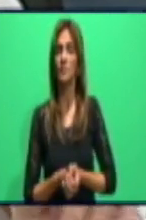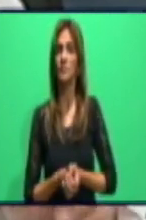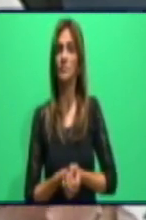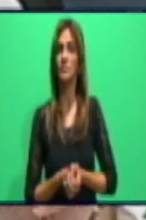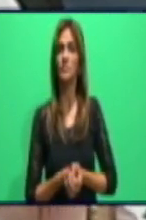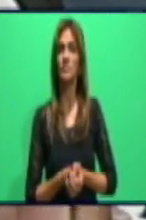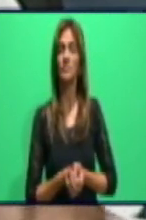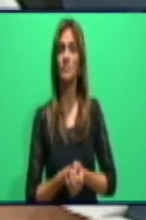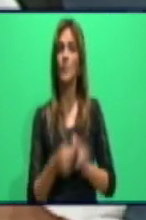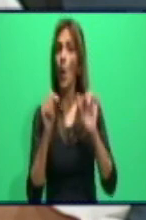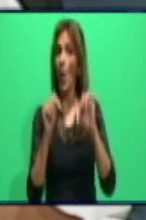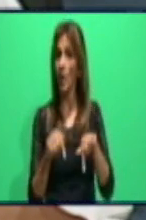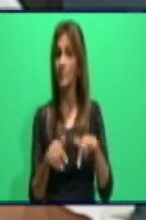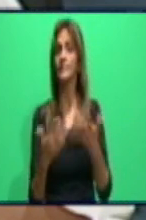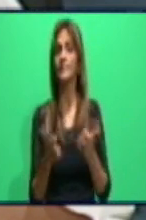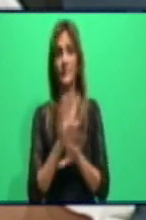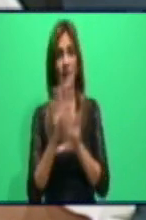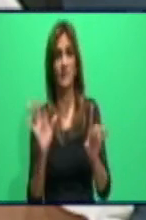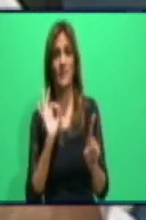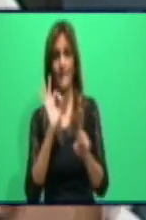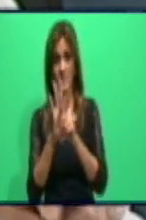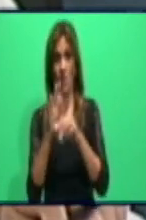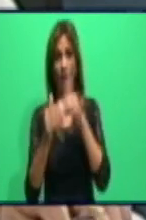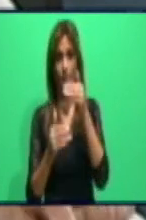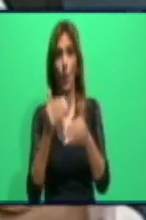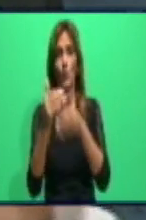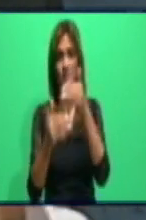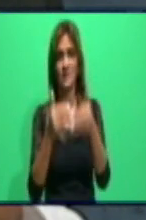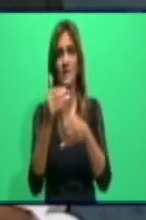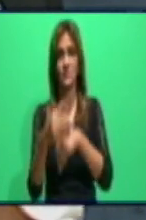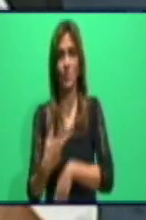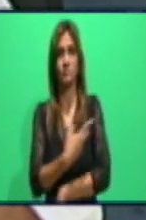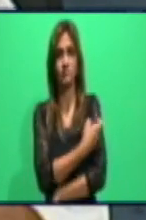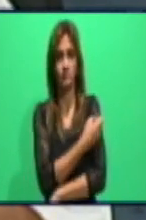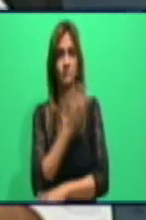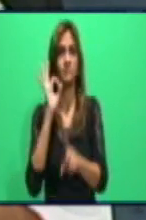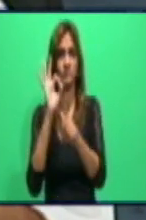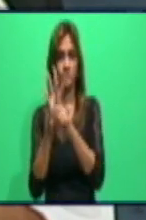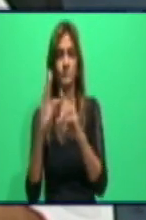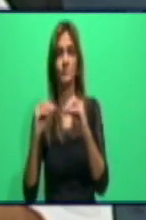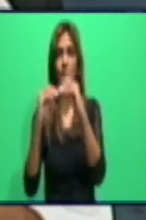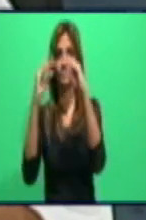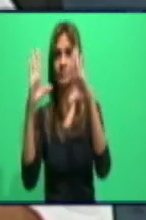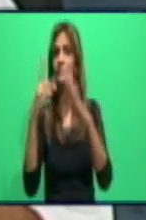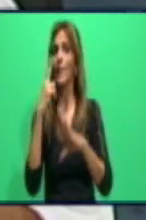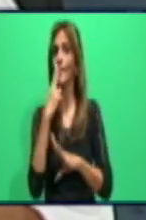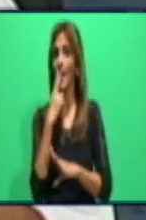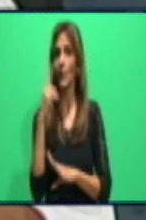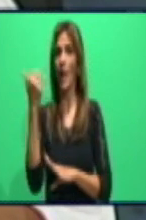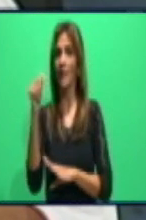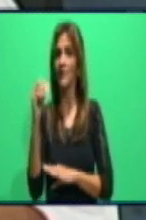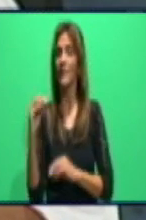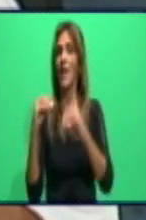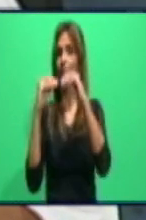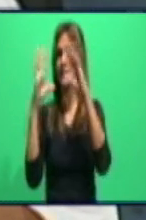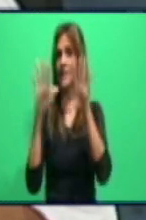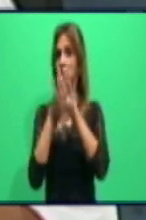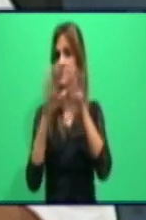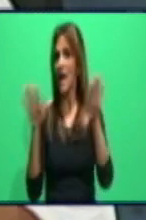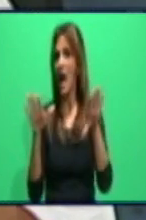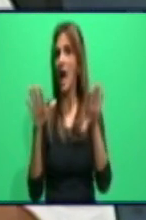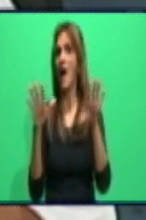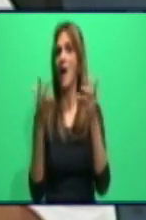llevado con éxito el proceso que comenzó desde horas bien tempranas de la mañana y alrededor de las diez de la mañana había un número importante